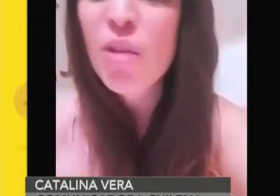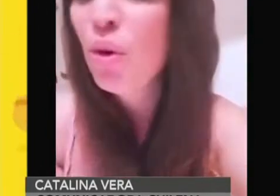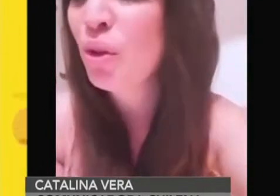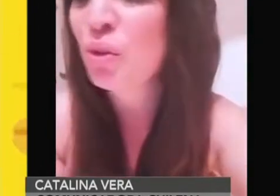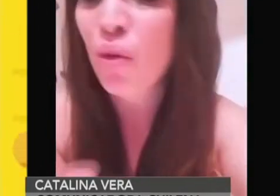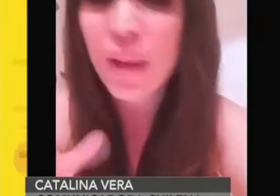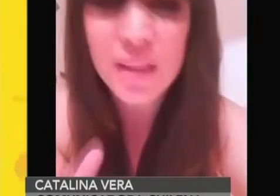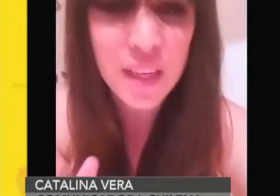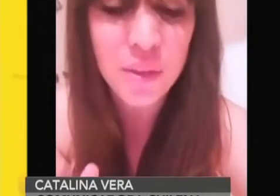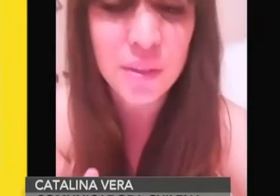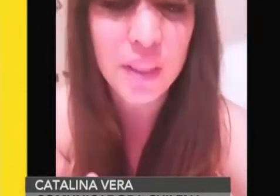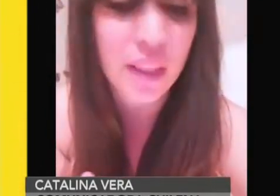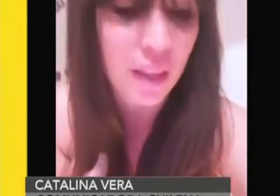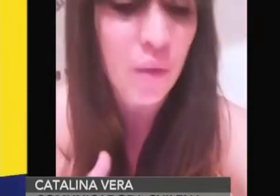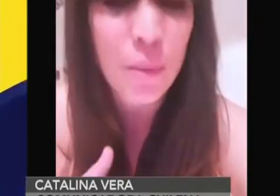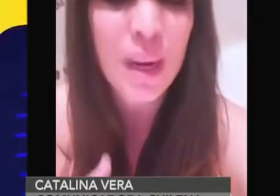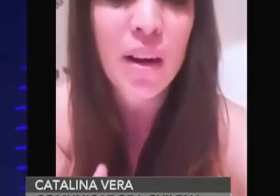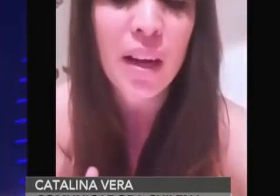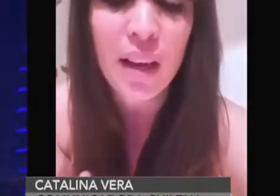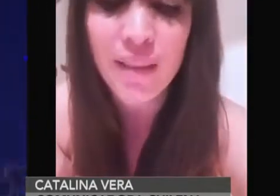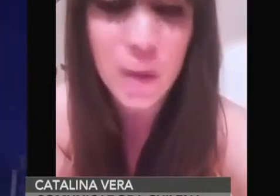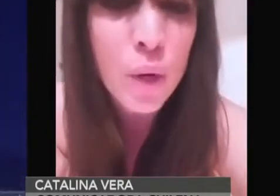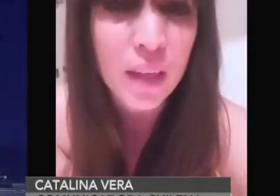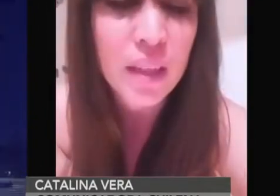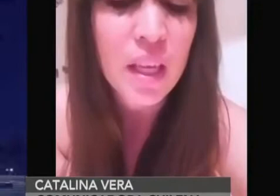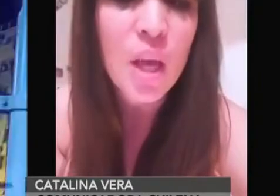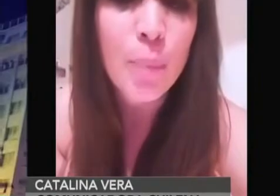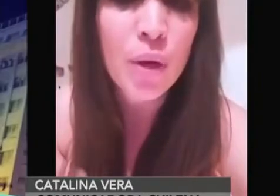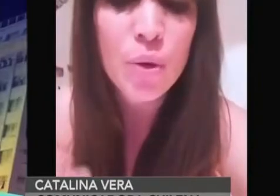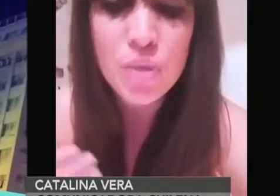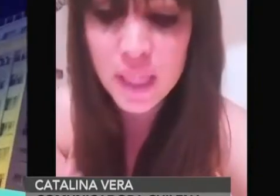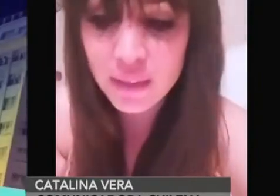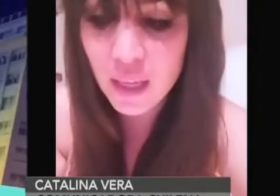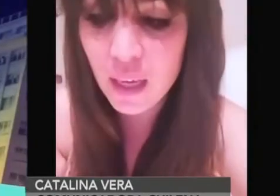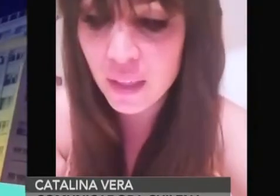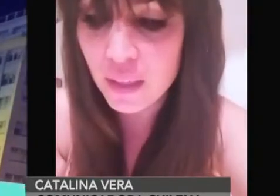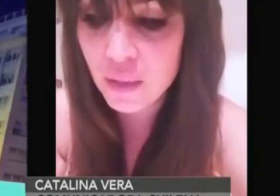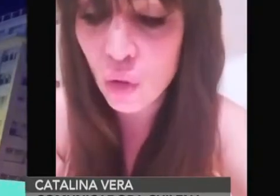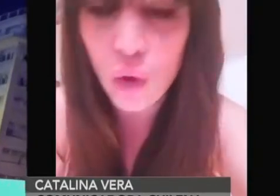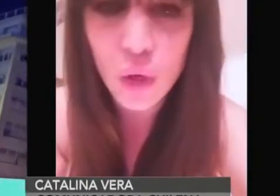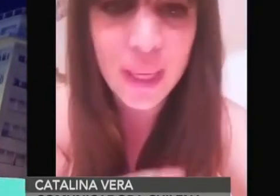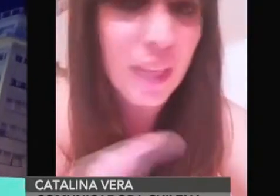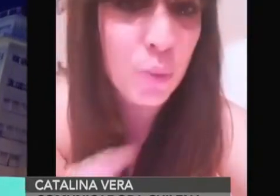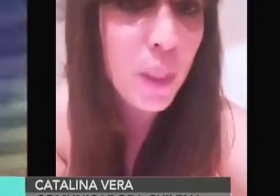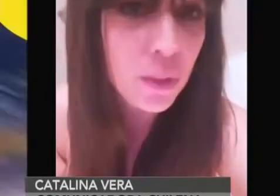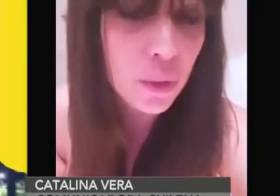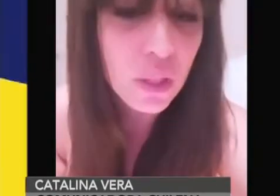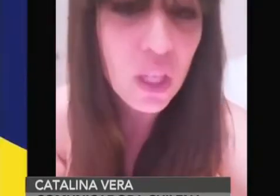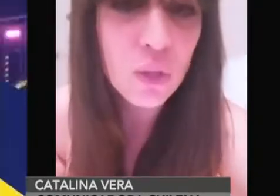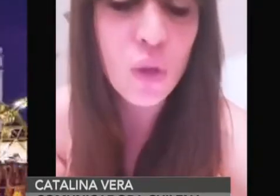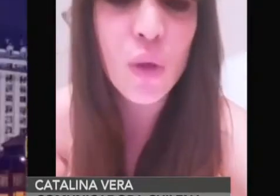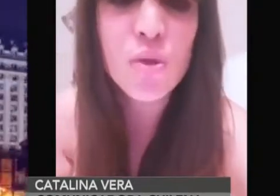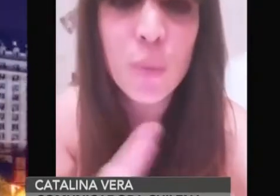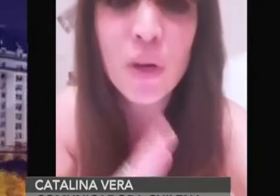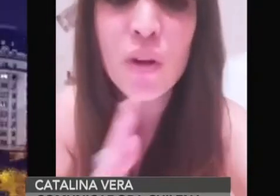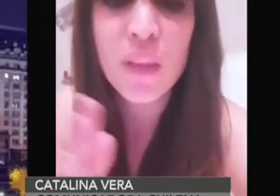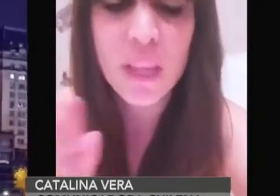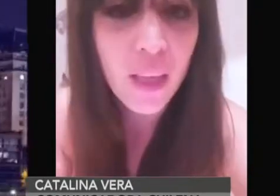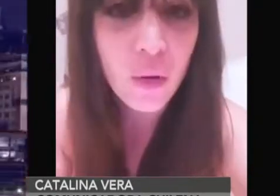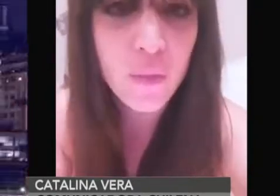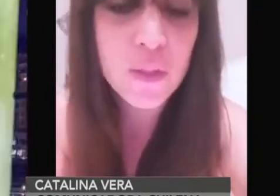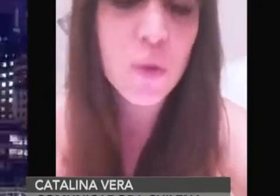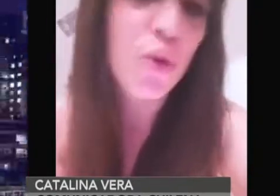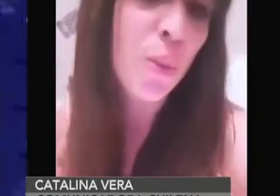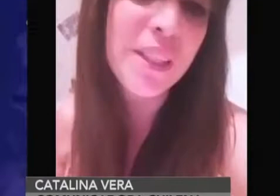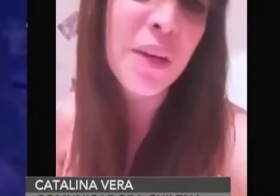hay mucha como controversia conforme a la vacuna. Pero sí está, todo es gratuito, todo es súper